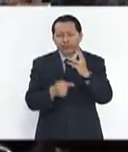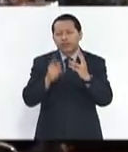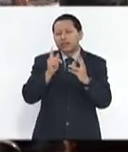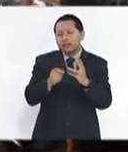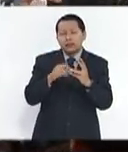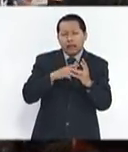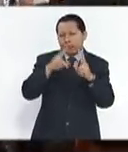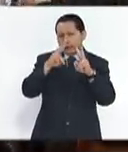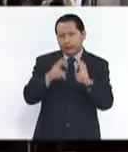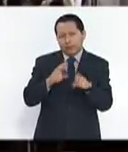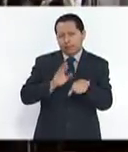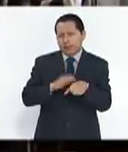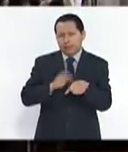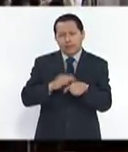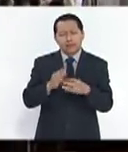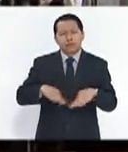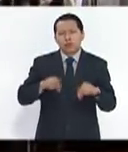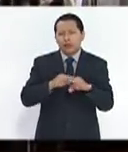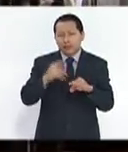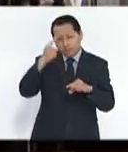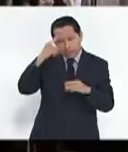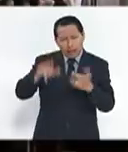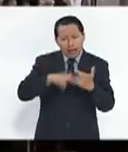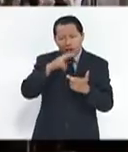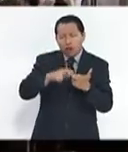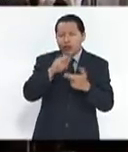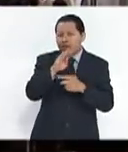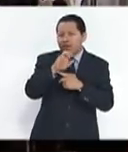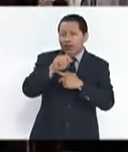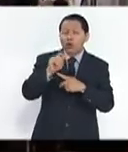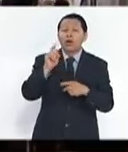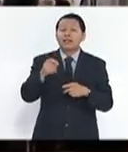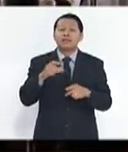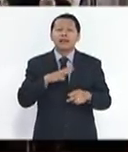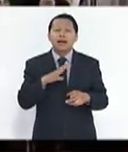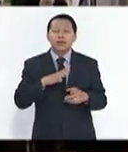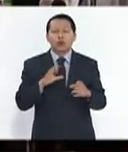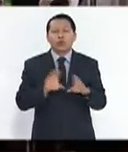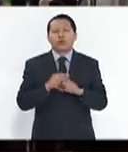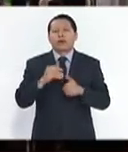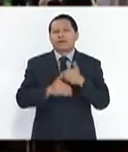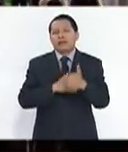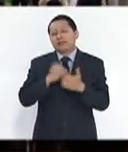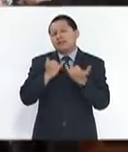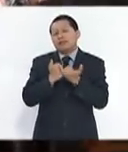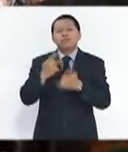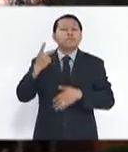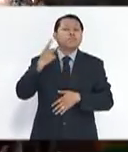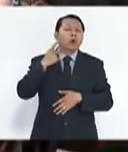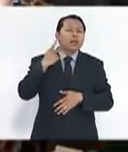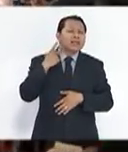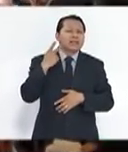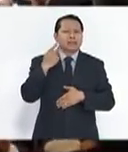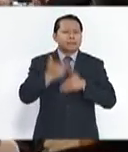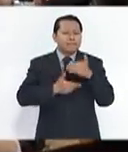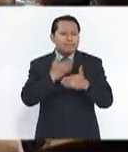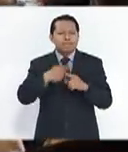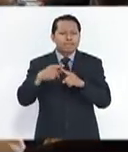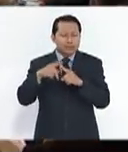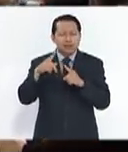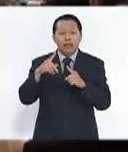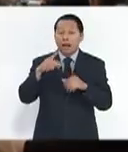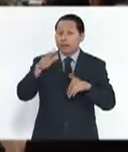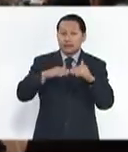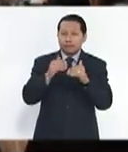de los asuntos más críticos para la región iberoamericana, tales como los avances y las dificultades para las políticas educativas, la desigualdad